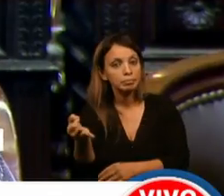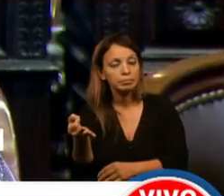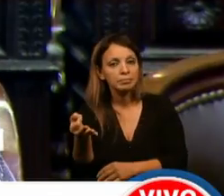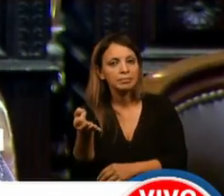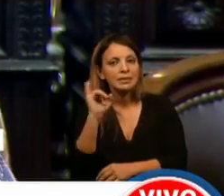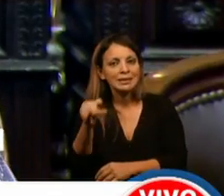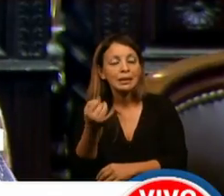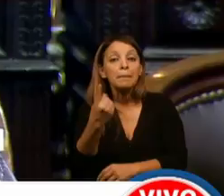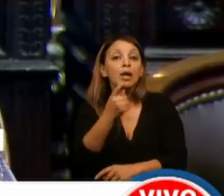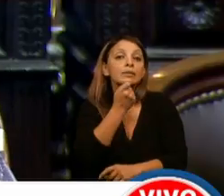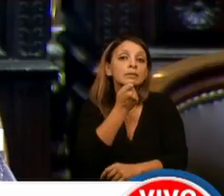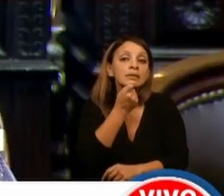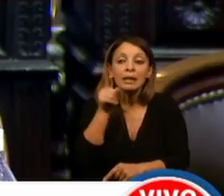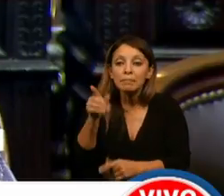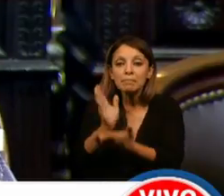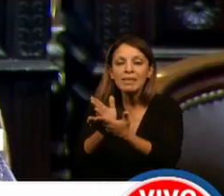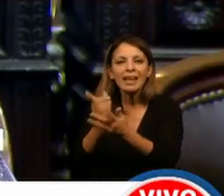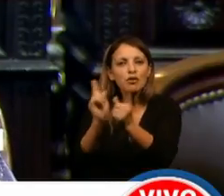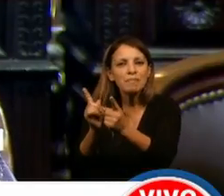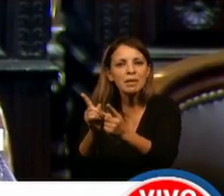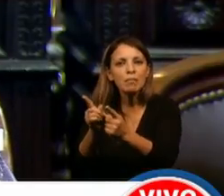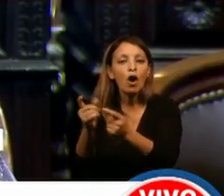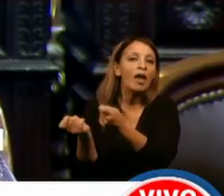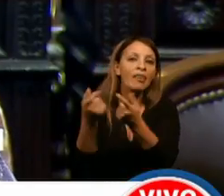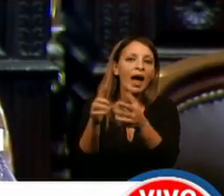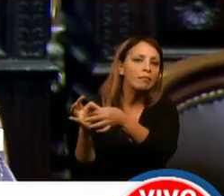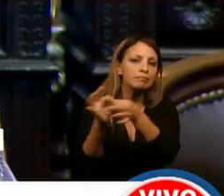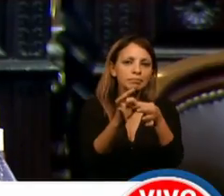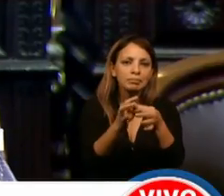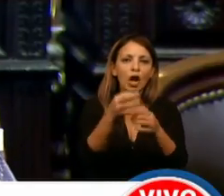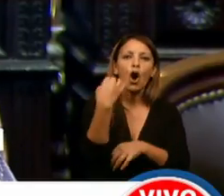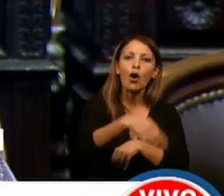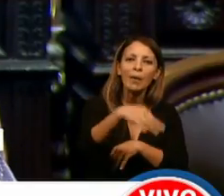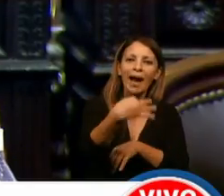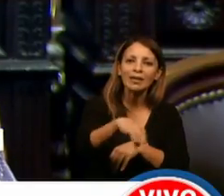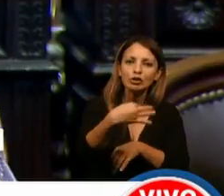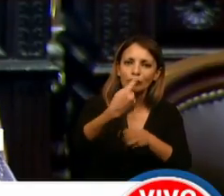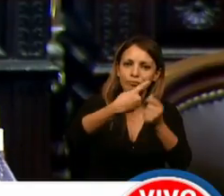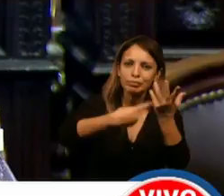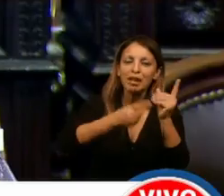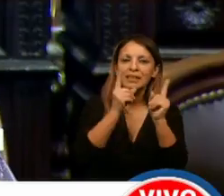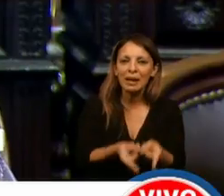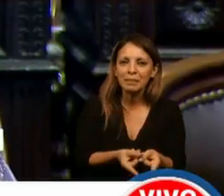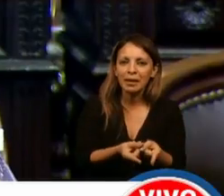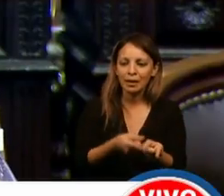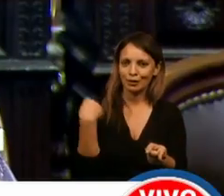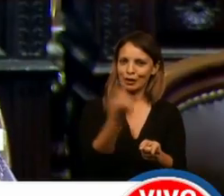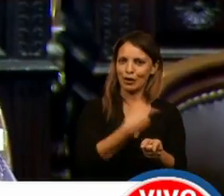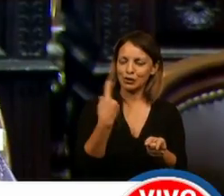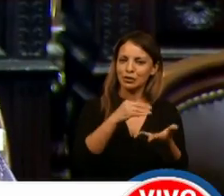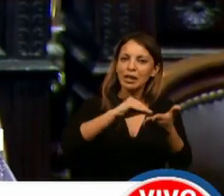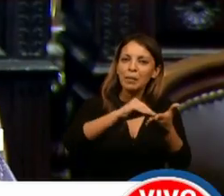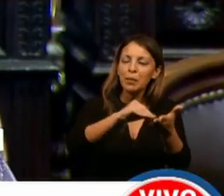no tomamos en consideración que ese derecho obliga a una contraparte de obligaciones nuestra parte como